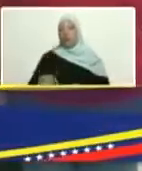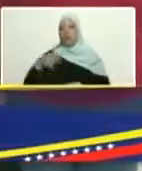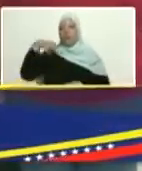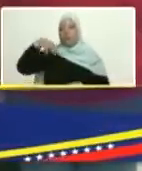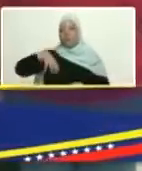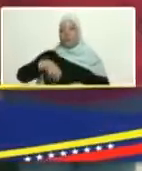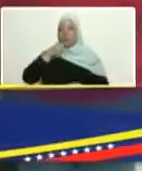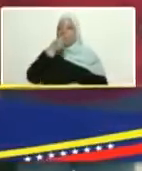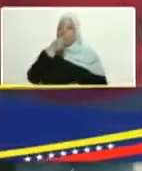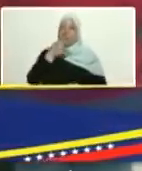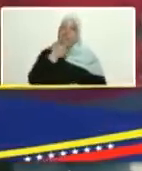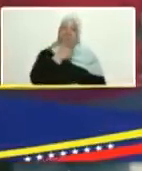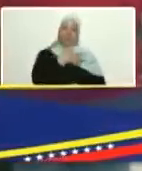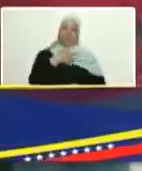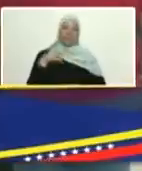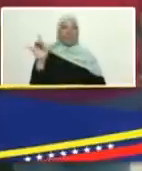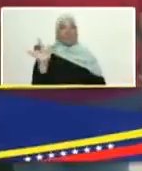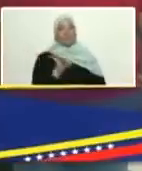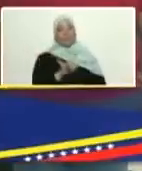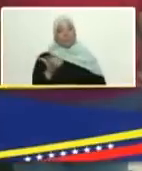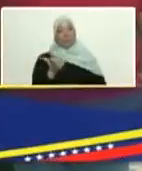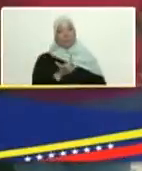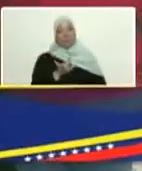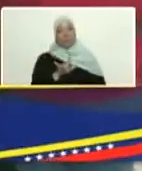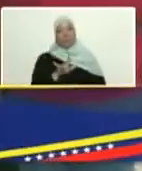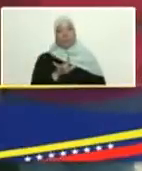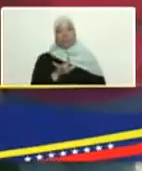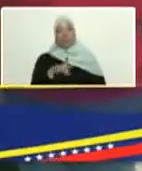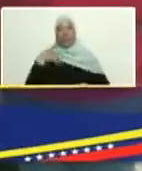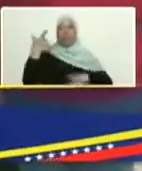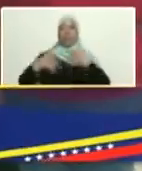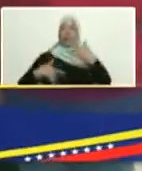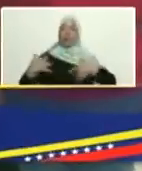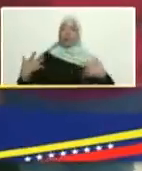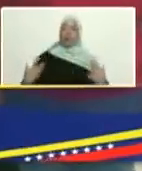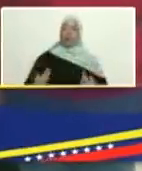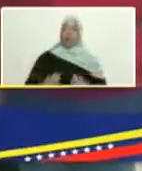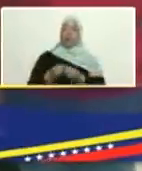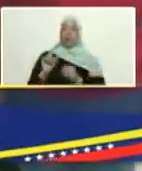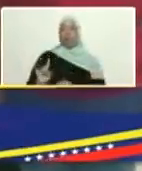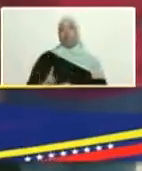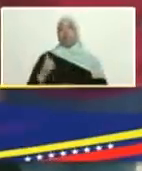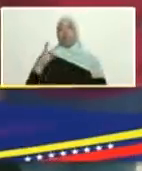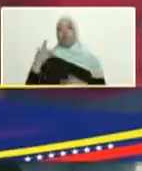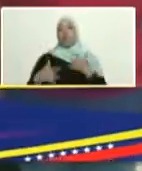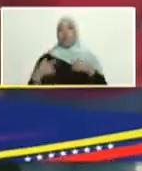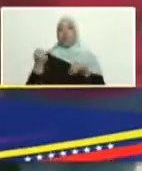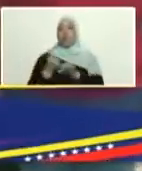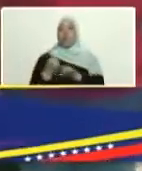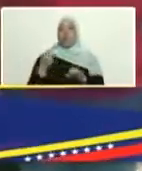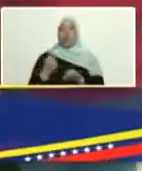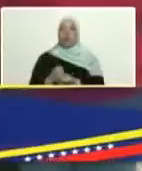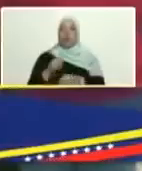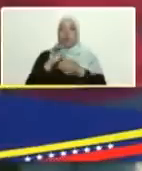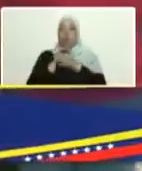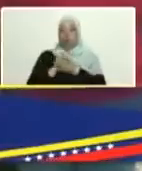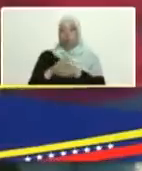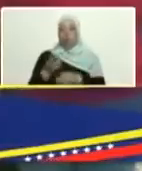que lo adora y que lo queremos, hermano. Acompañando esta actividad, primero, nuestros trabajadores, nuestros